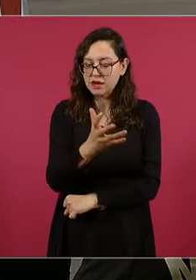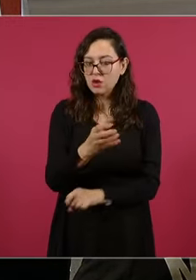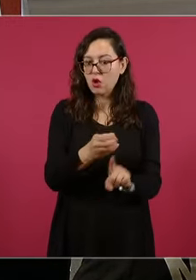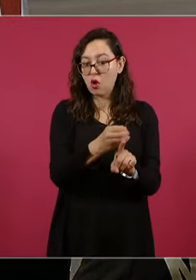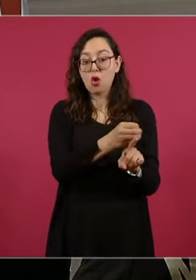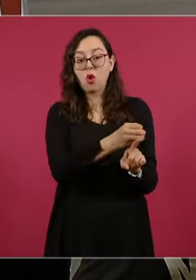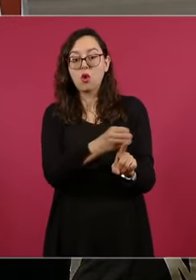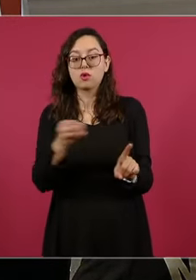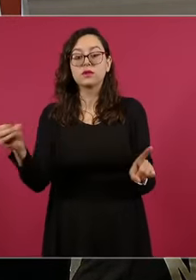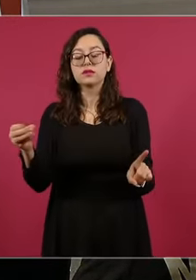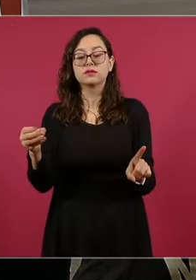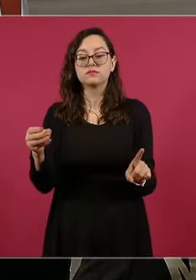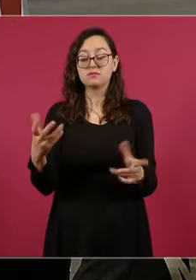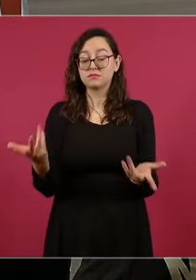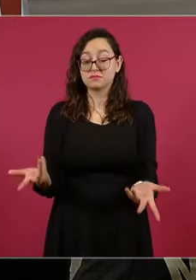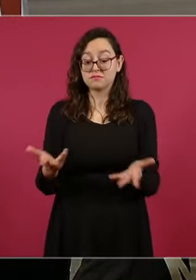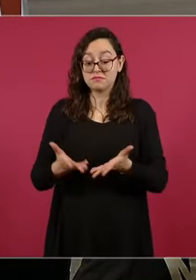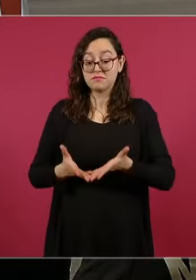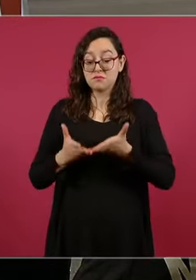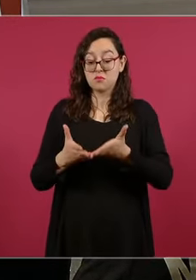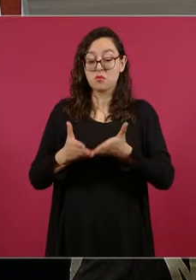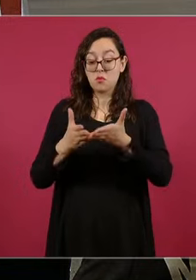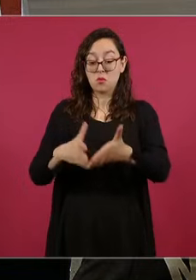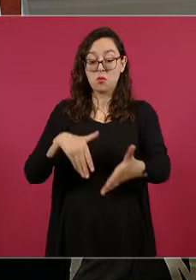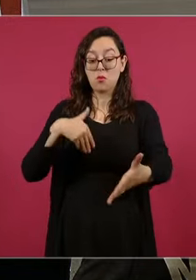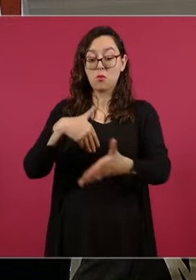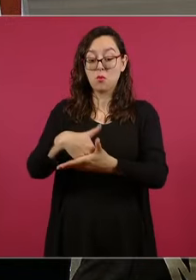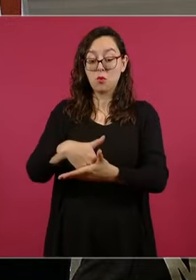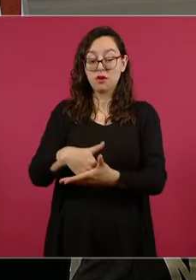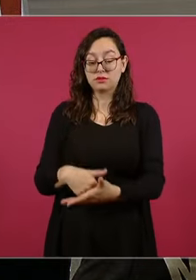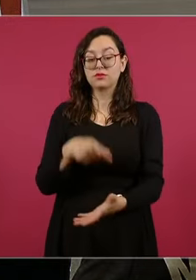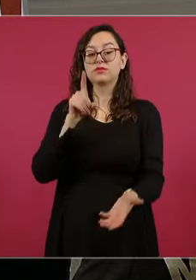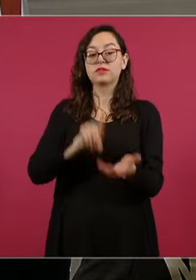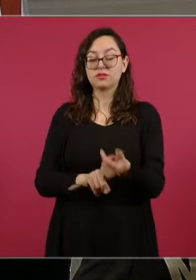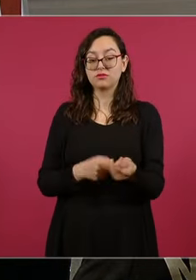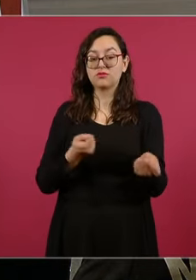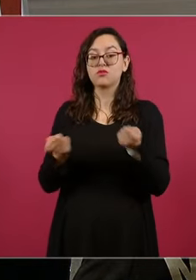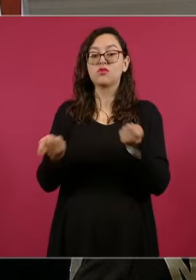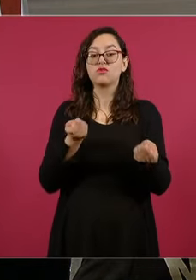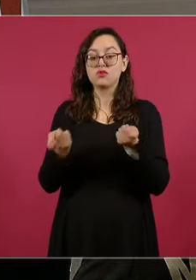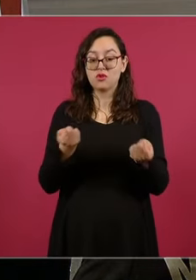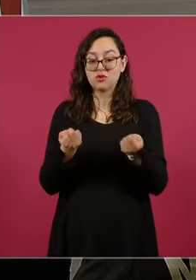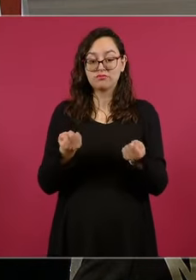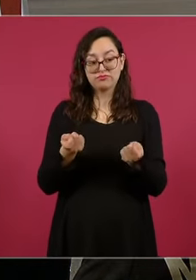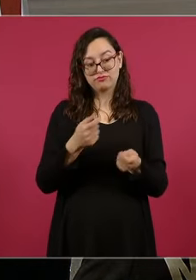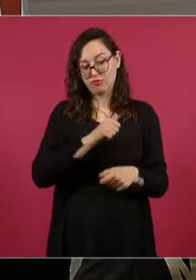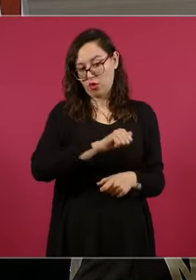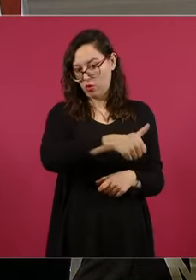porque los puertos estaban tomados y las aduanas también.